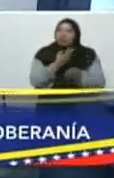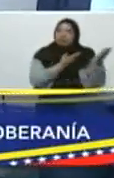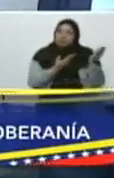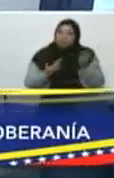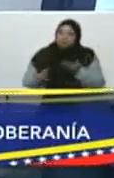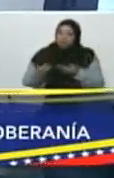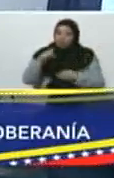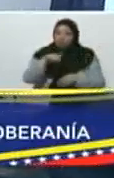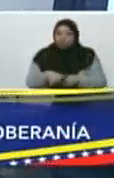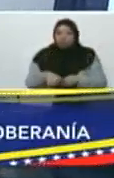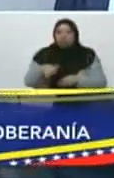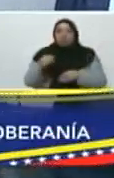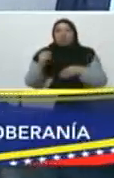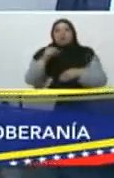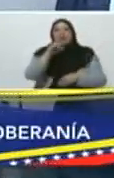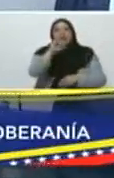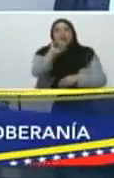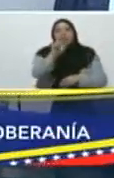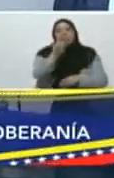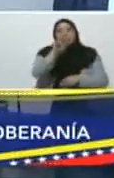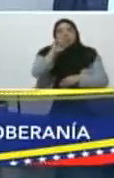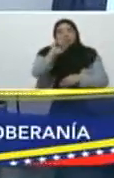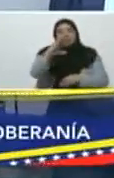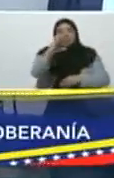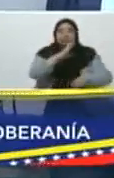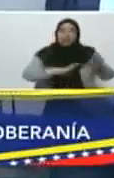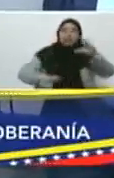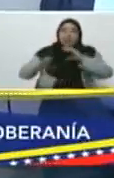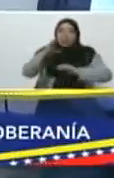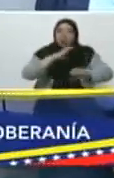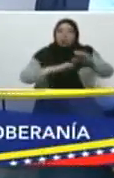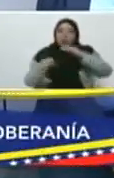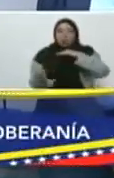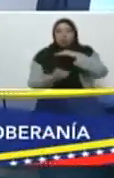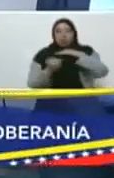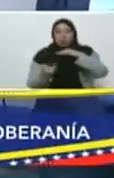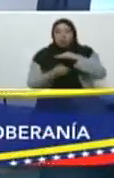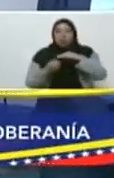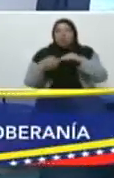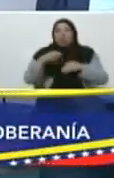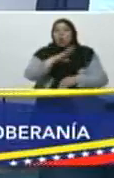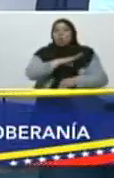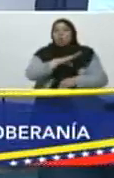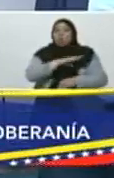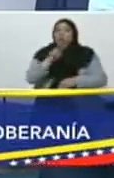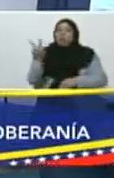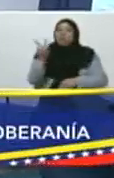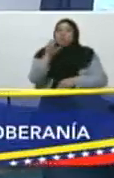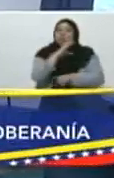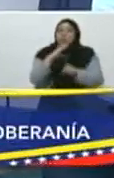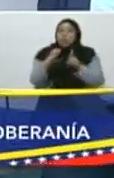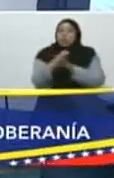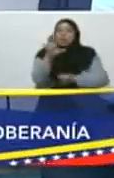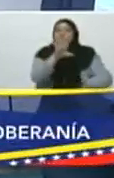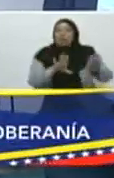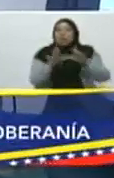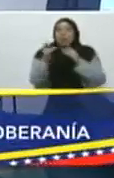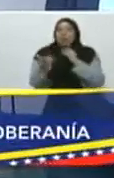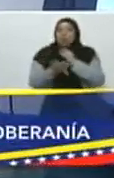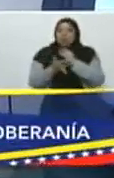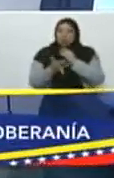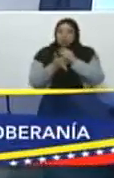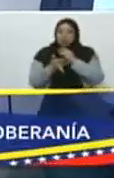a el Instituto Venezolano de Investigaciones Científicas, patrimonio de Venezuela en la área de ciencia, tecnología, que ha